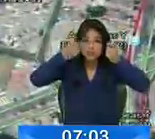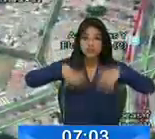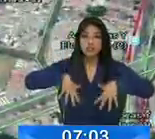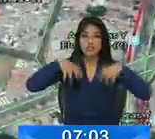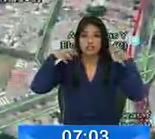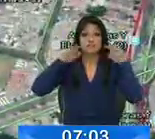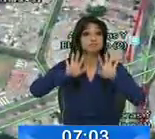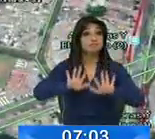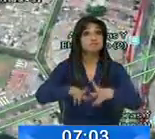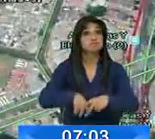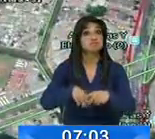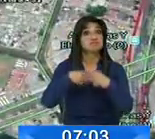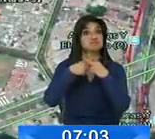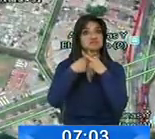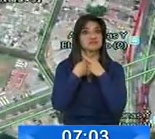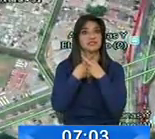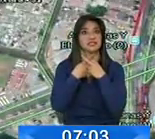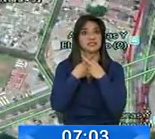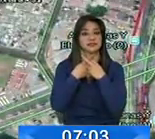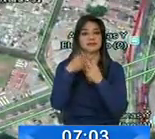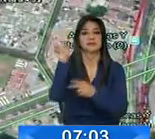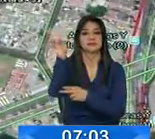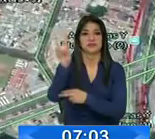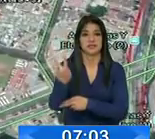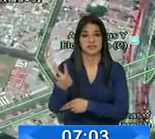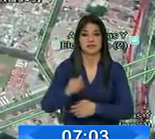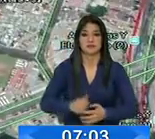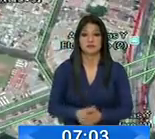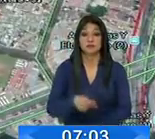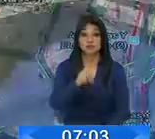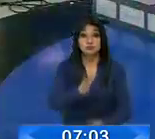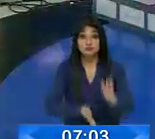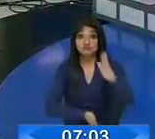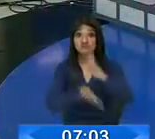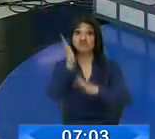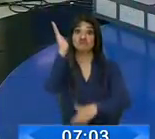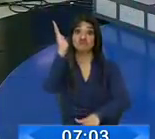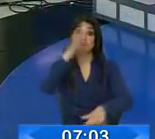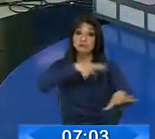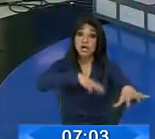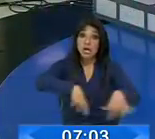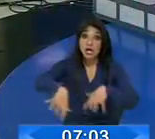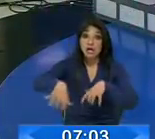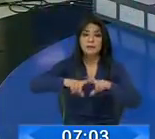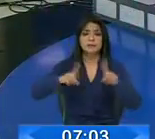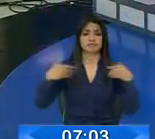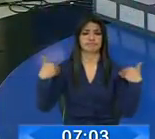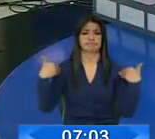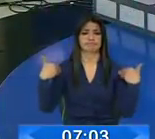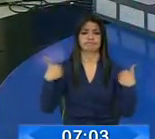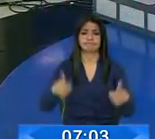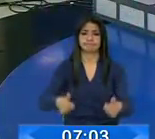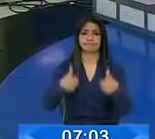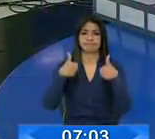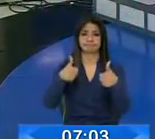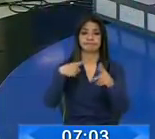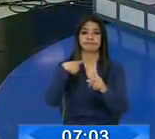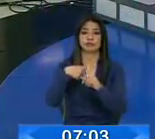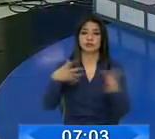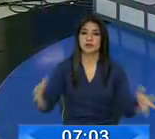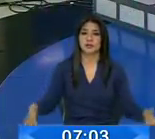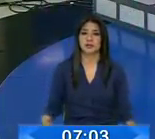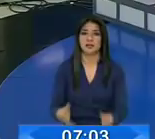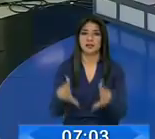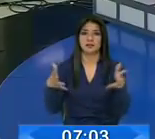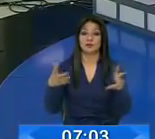querida Ali, así comenzamos este día viernes. Si usted va a salir, por favor, hágalo con mucha alegría, con buen ánimo y a disponerse a